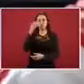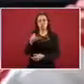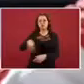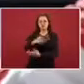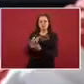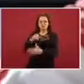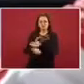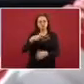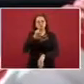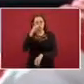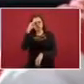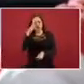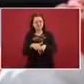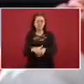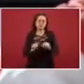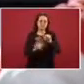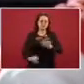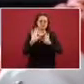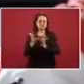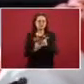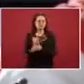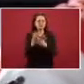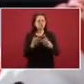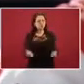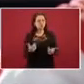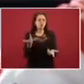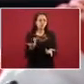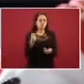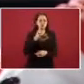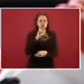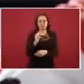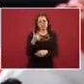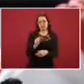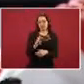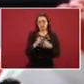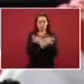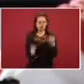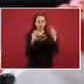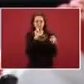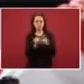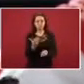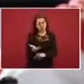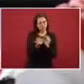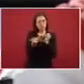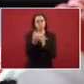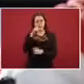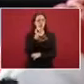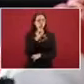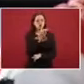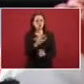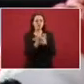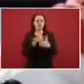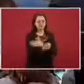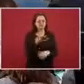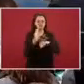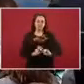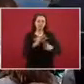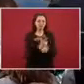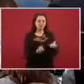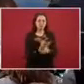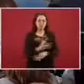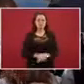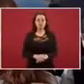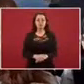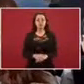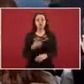a nivel nacional este tema de una vez se dé solución, como lo está haciendo la secretaria de Gobernación, Olga Sánchez Cordero, para tratar de liberar a esas mujeres que fueron encarceladas? Eso